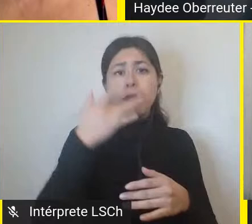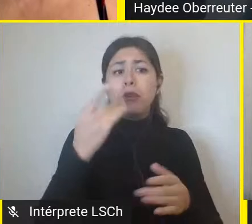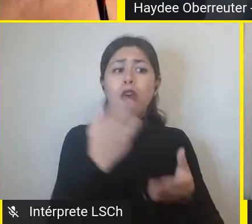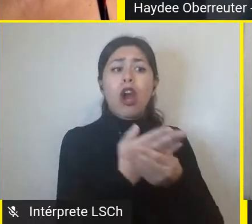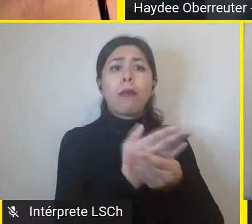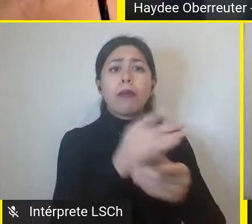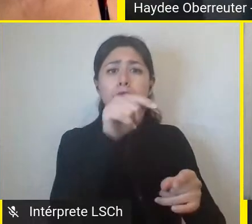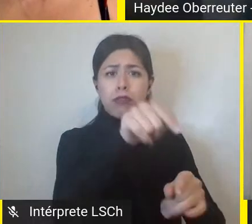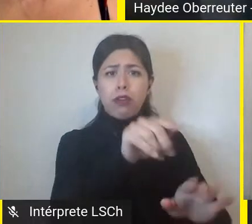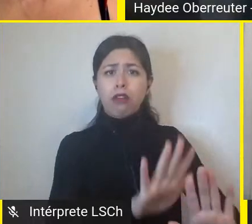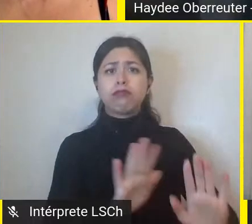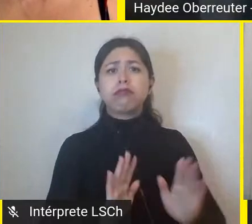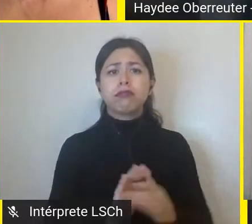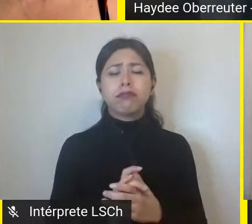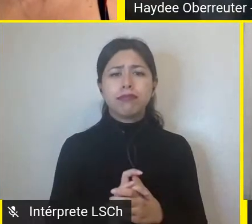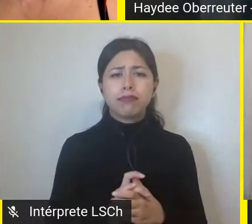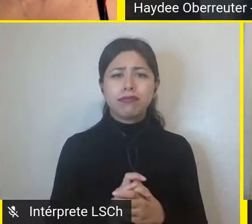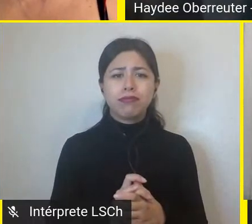en la vicaría.